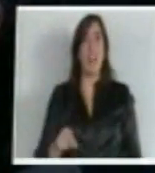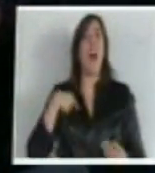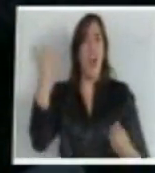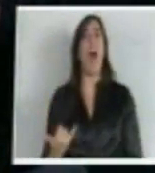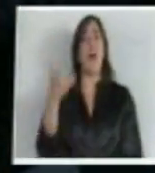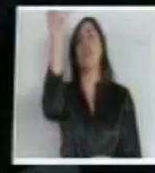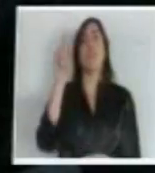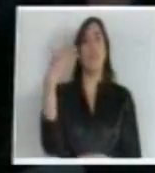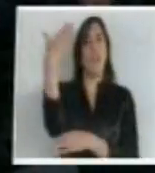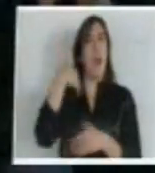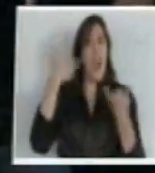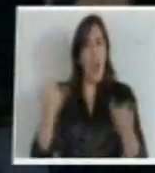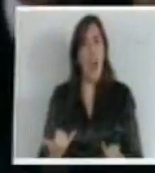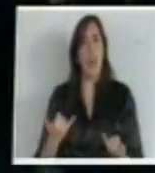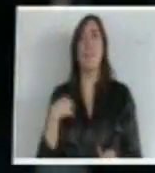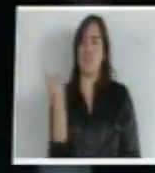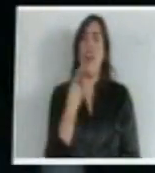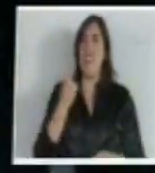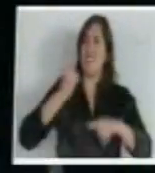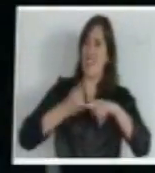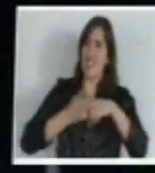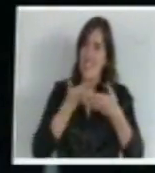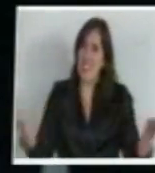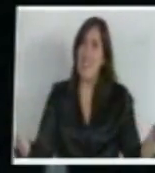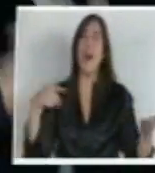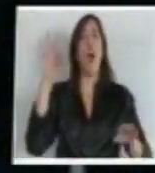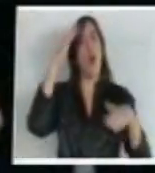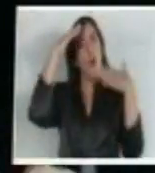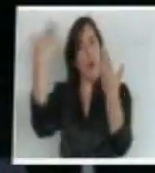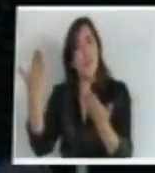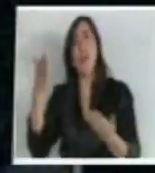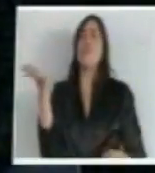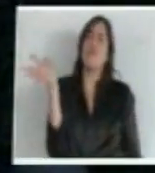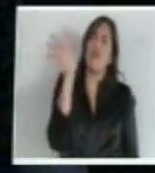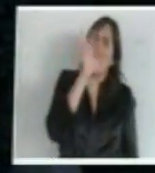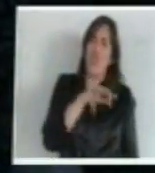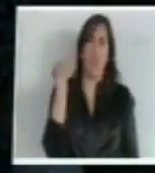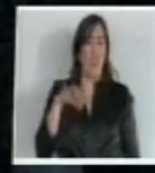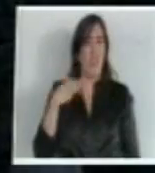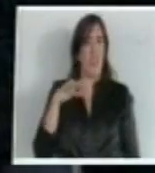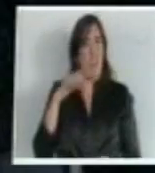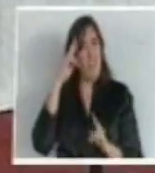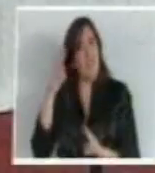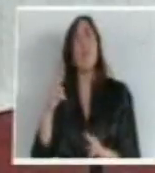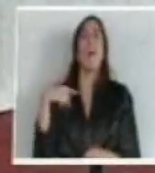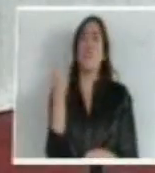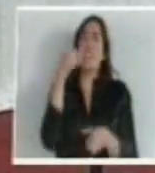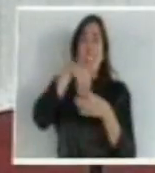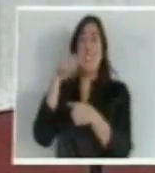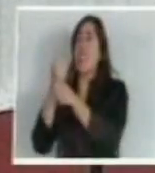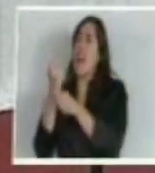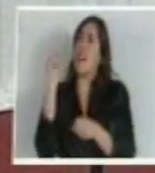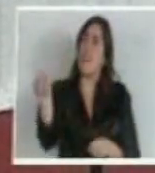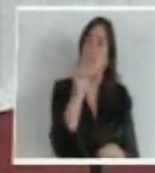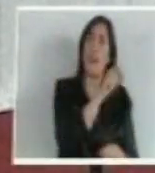patria, festejémosla y homenajémosla todos los días en nuestros trabajos, en